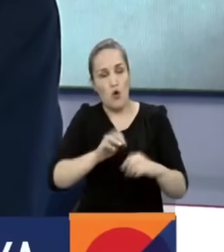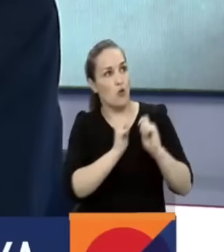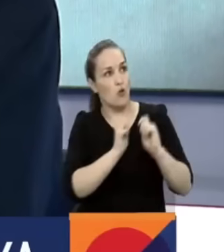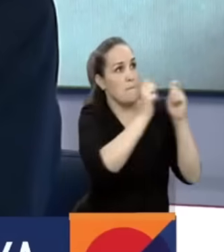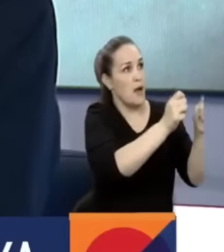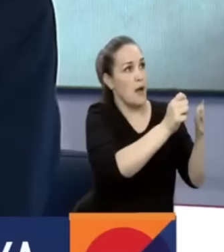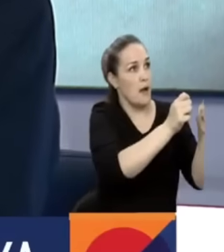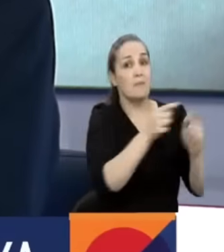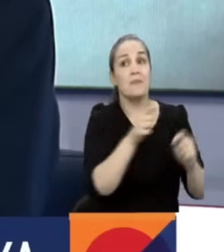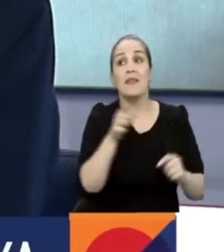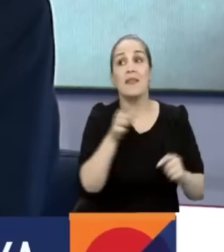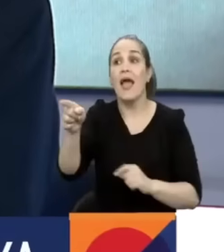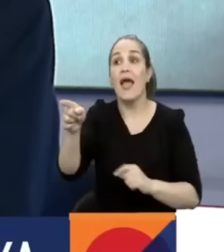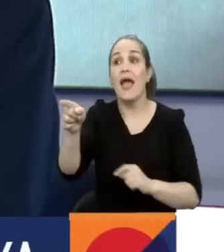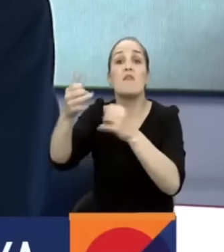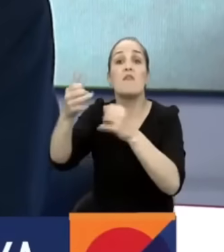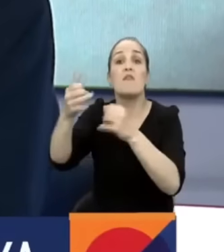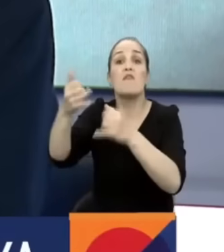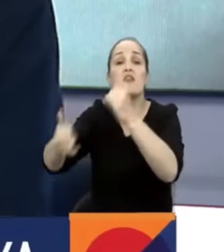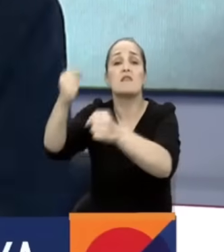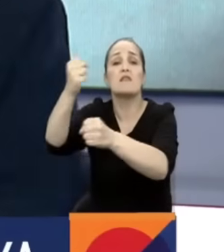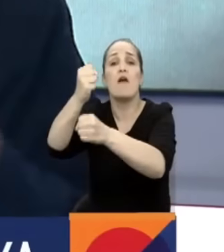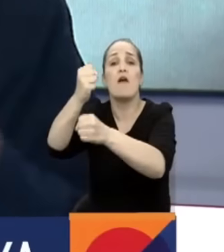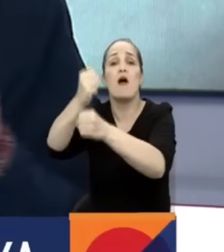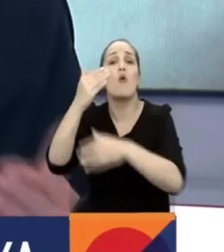Vence exactamente el 14 de febrero.